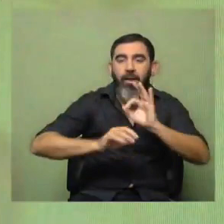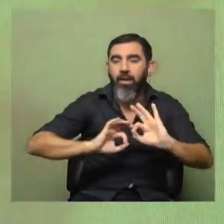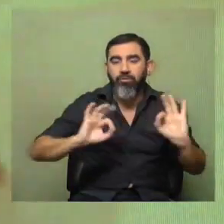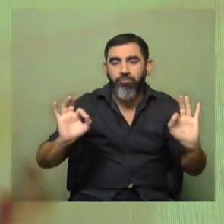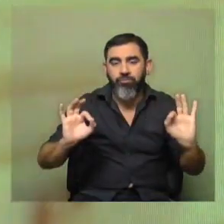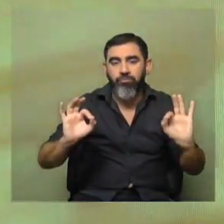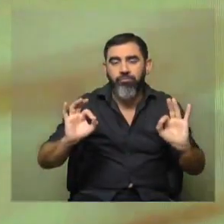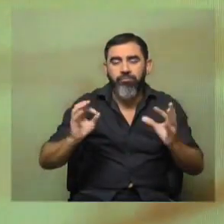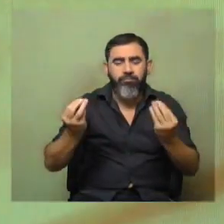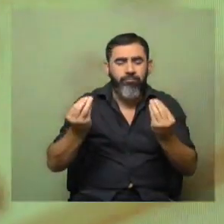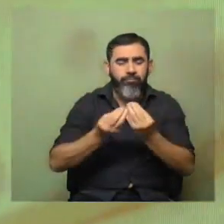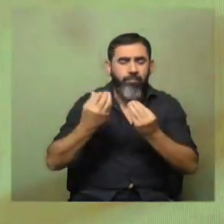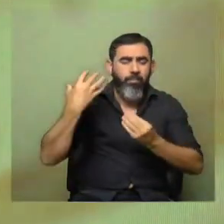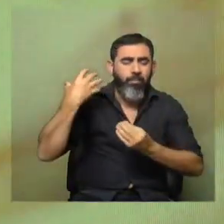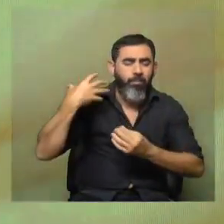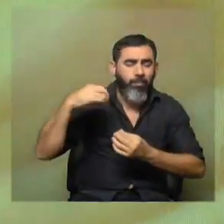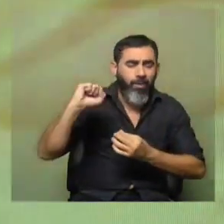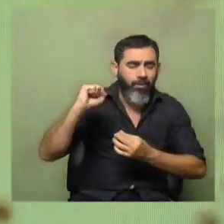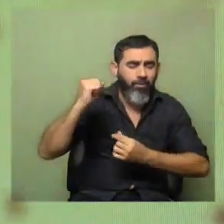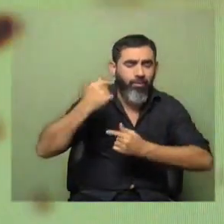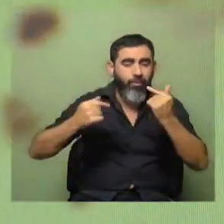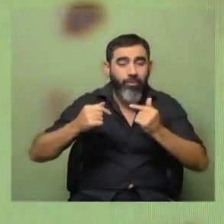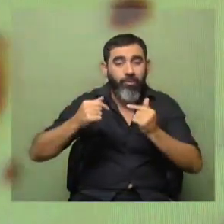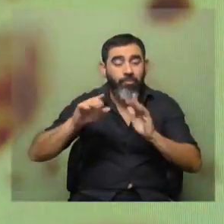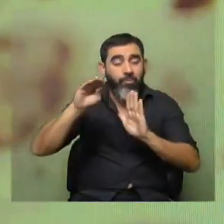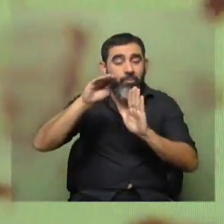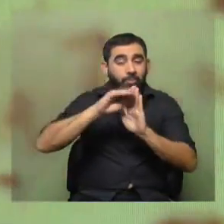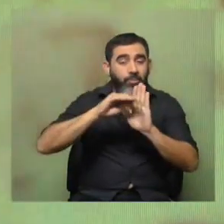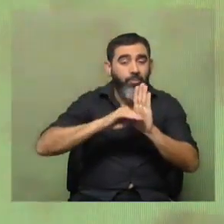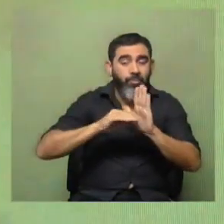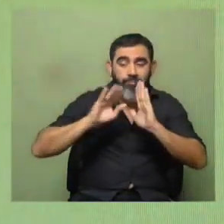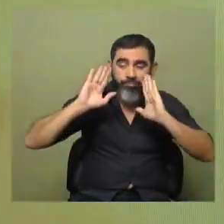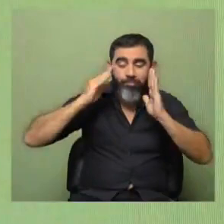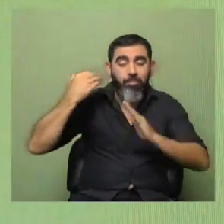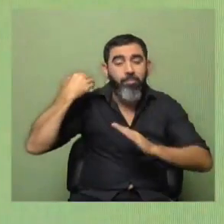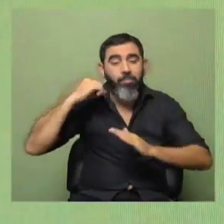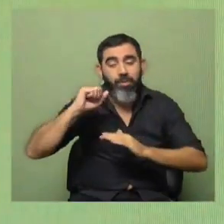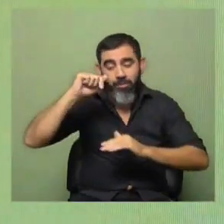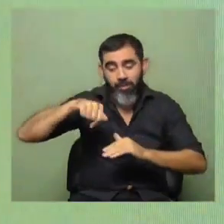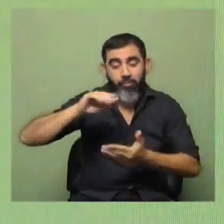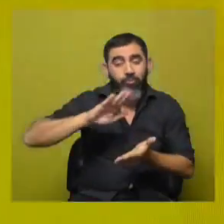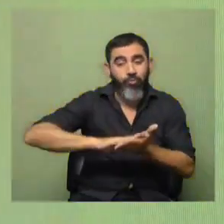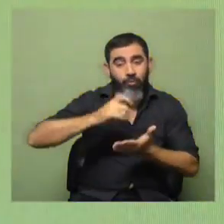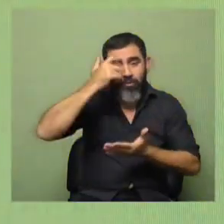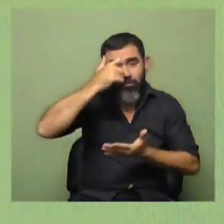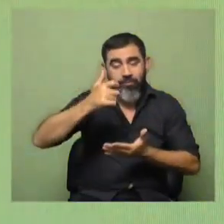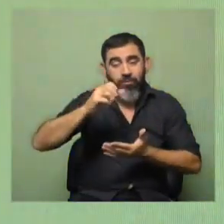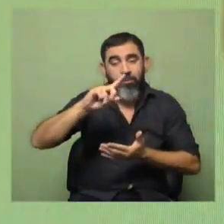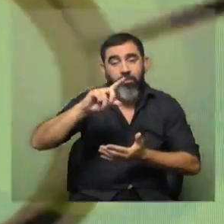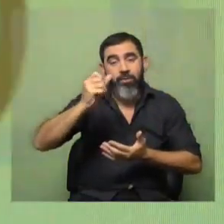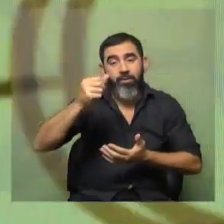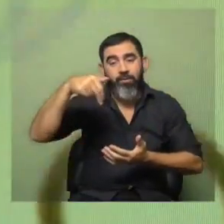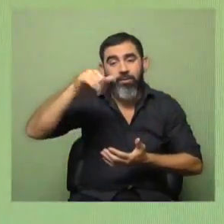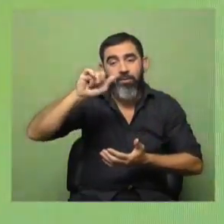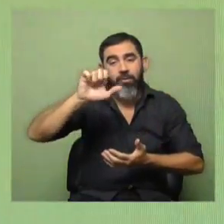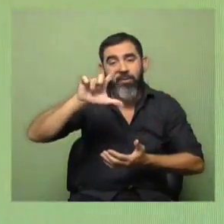están rodeadas de mitos, y si hay un programa que últimamente se está dedicando a los mitos es Sobre Ciencia, y Daniela tiene una